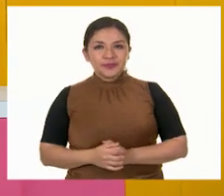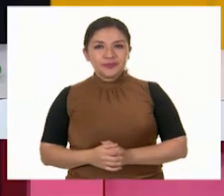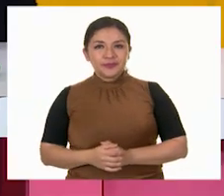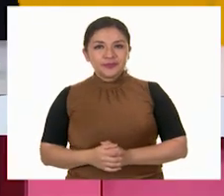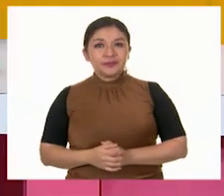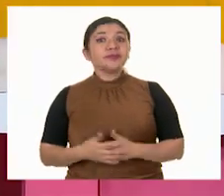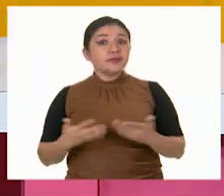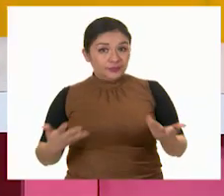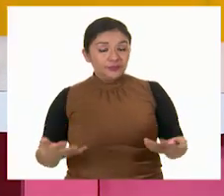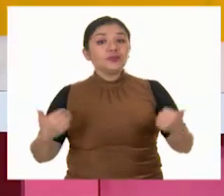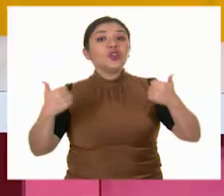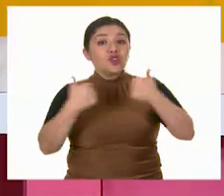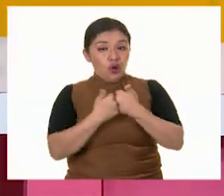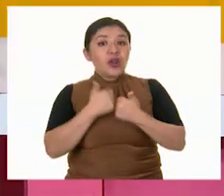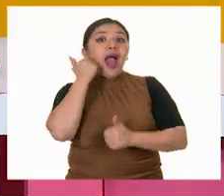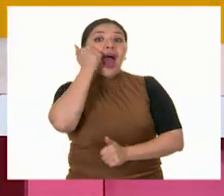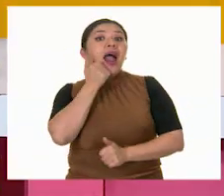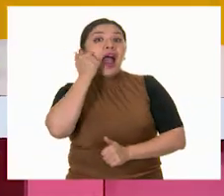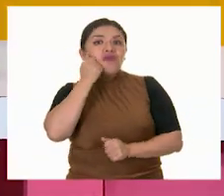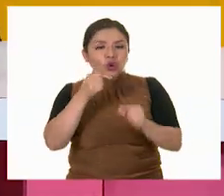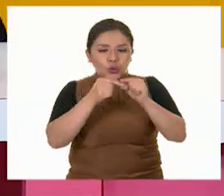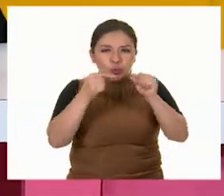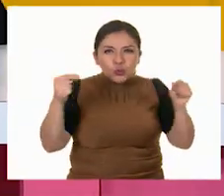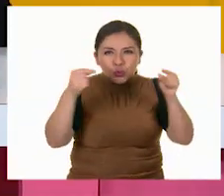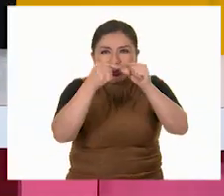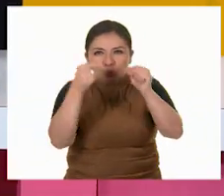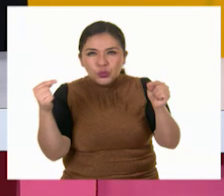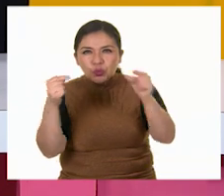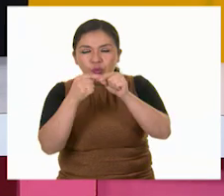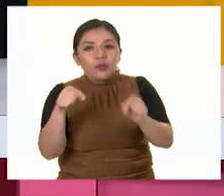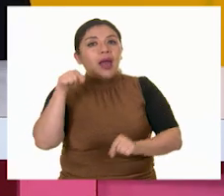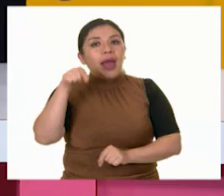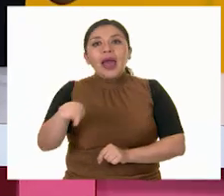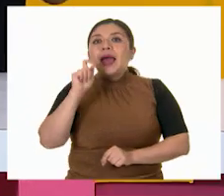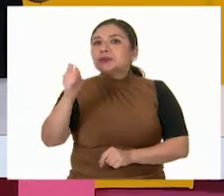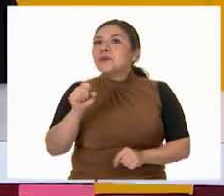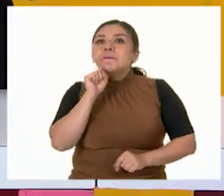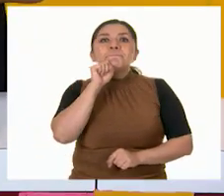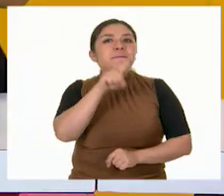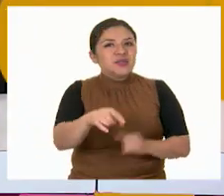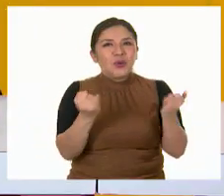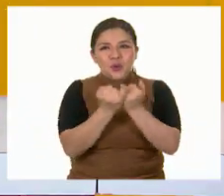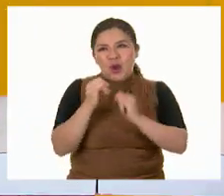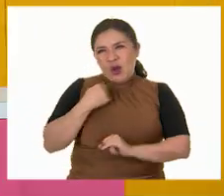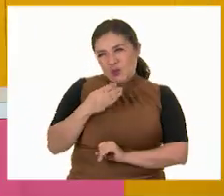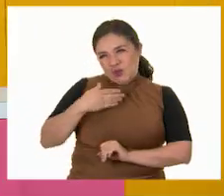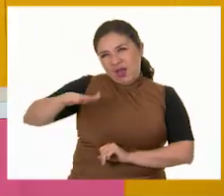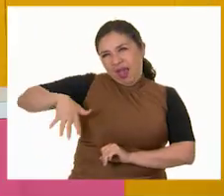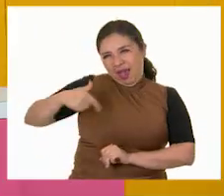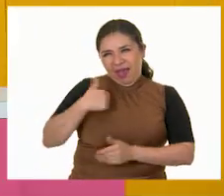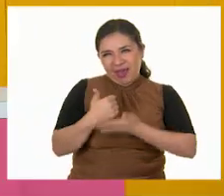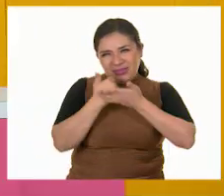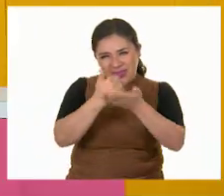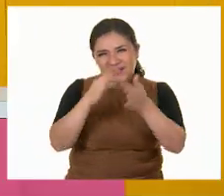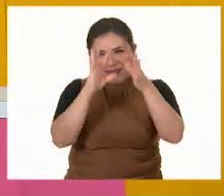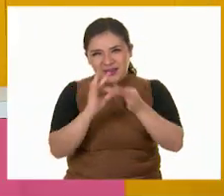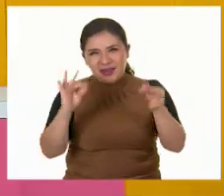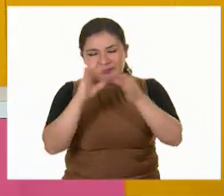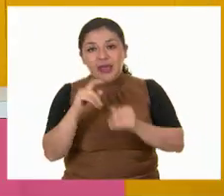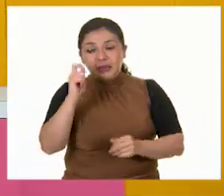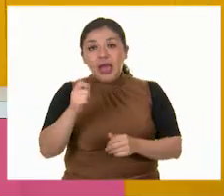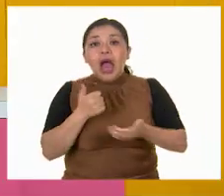Y nuestras moléculas de jabón van a hacer prácticamente lo mismo que ya explicamos. Nos van a ayudar a